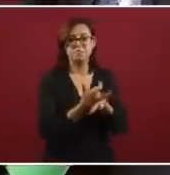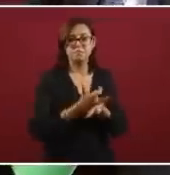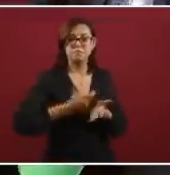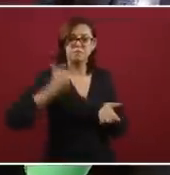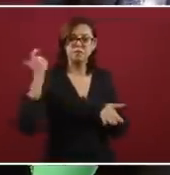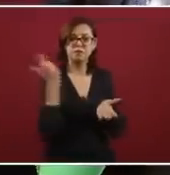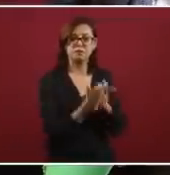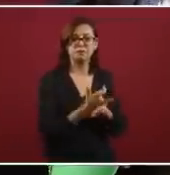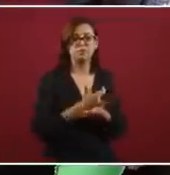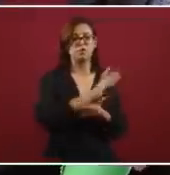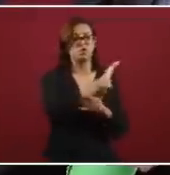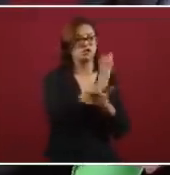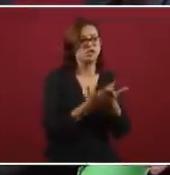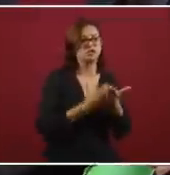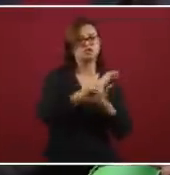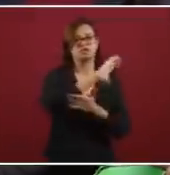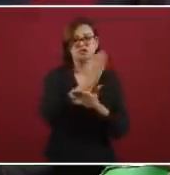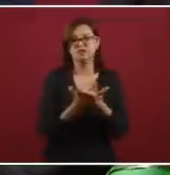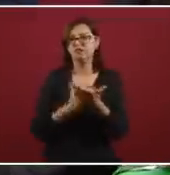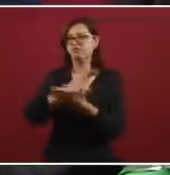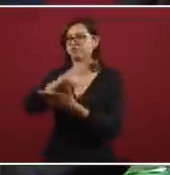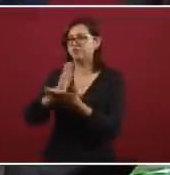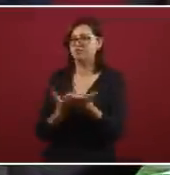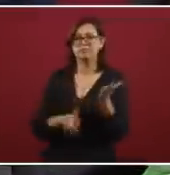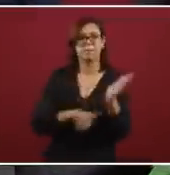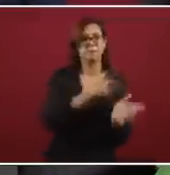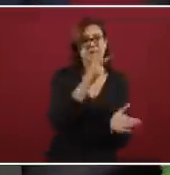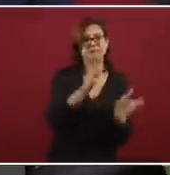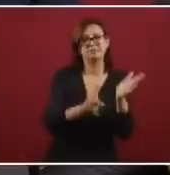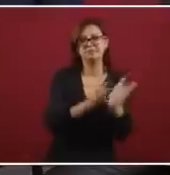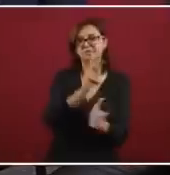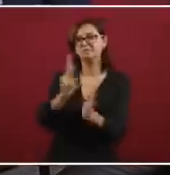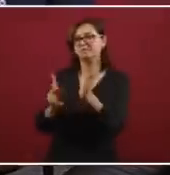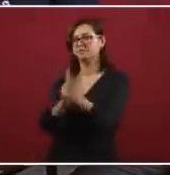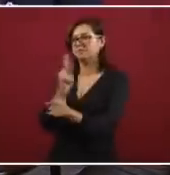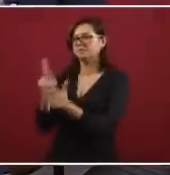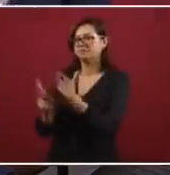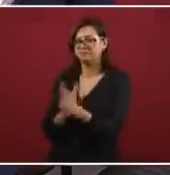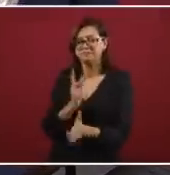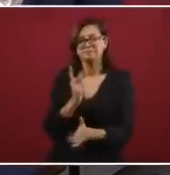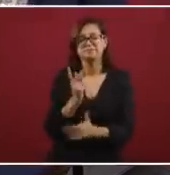por contratos que se otorgaban